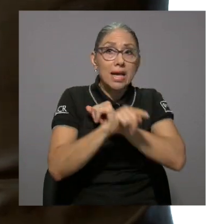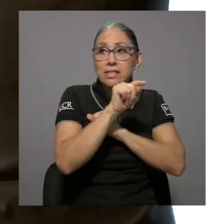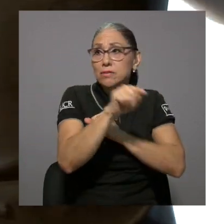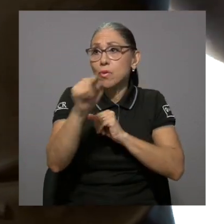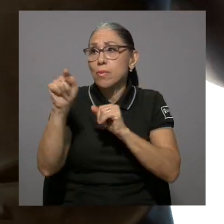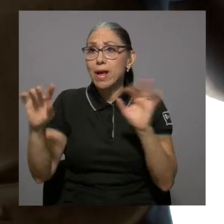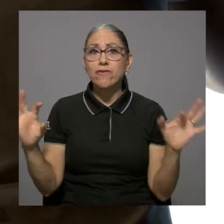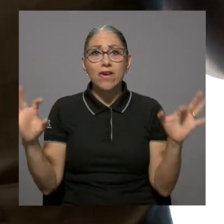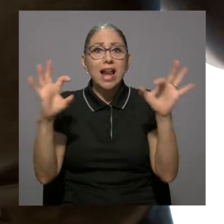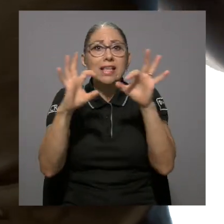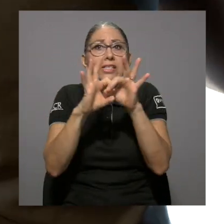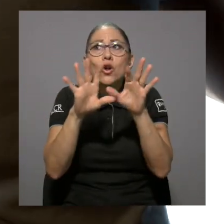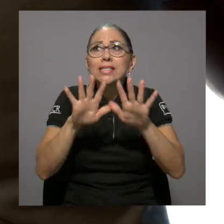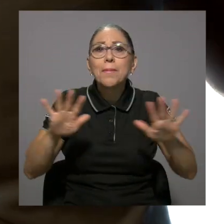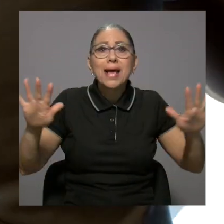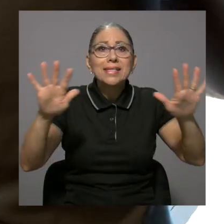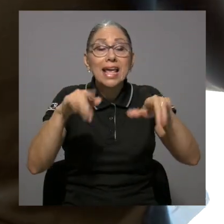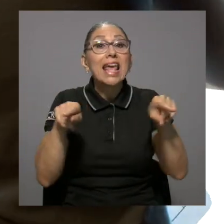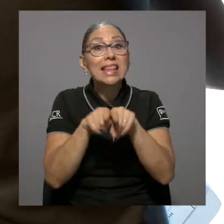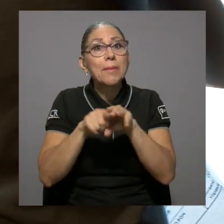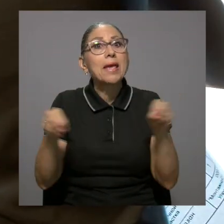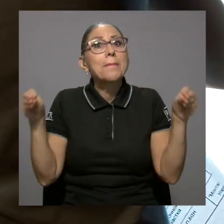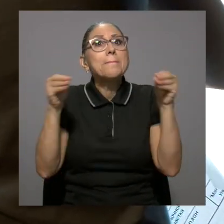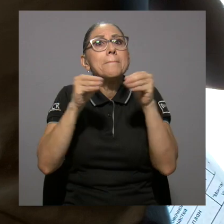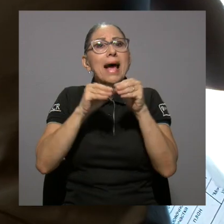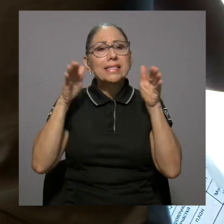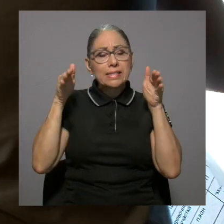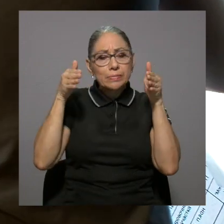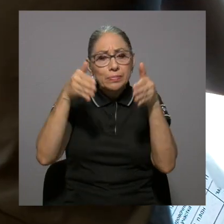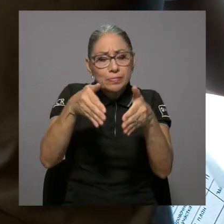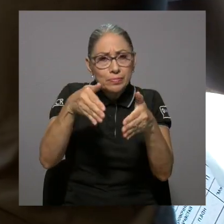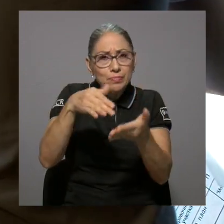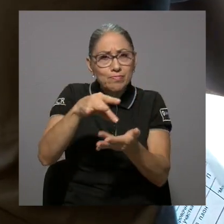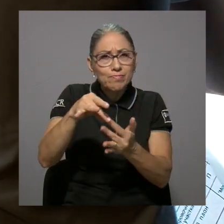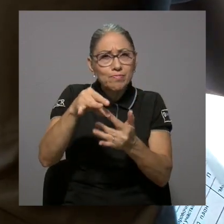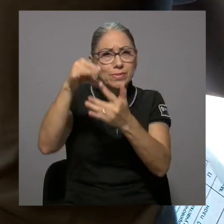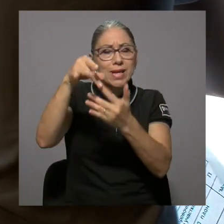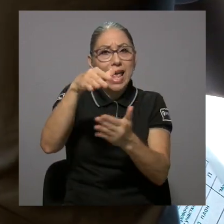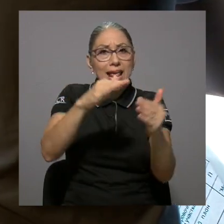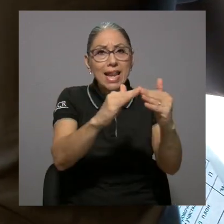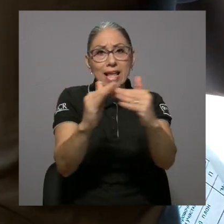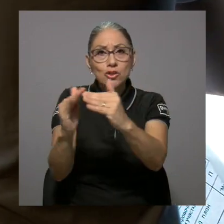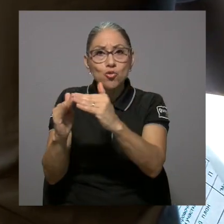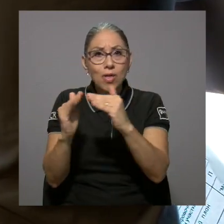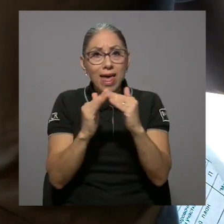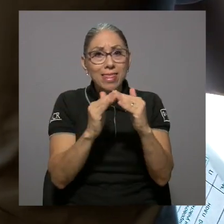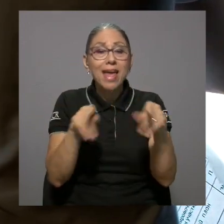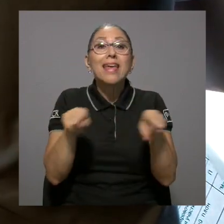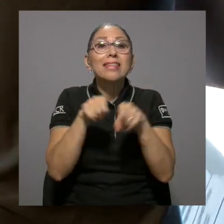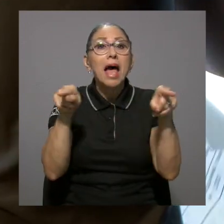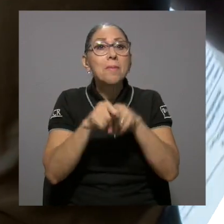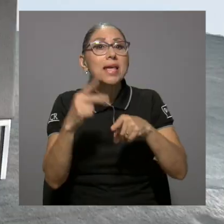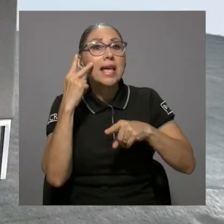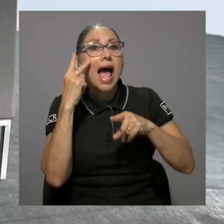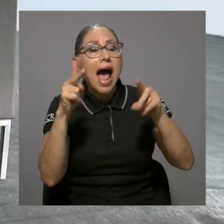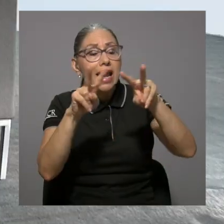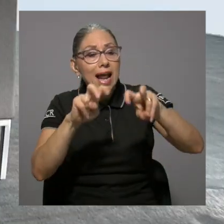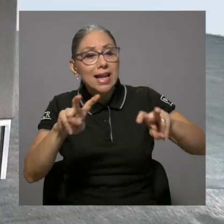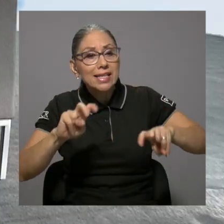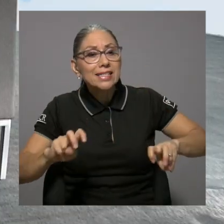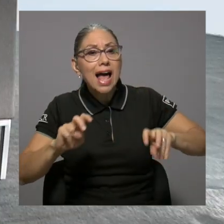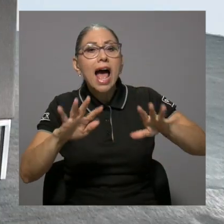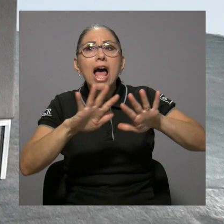puede trabajar ámbitos más urbanos, donde se centra en la ciudad. También analiza la infraestructura verde, la